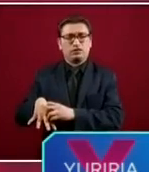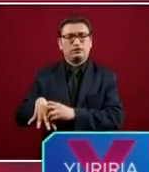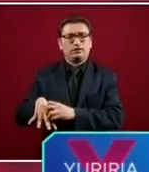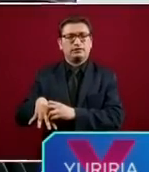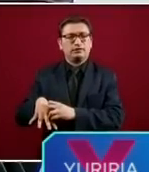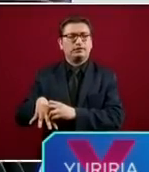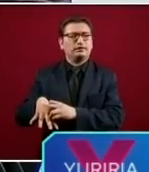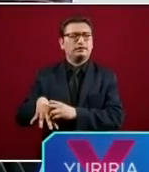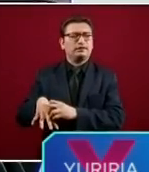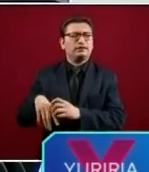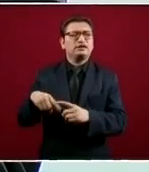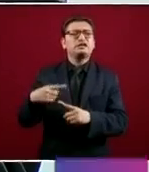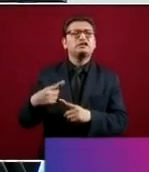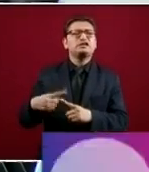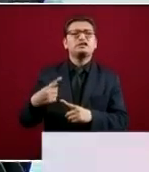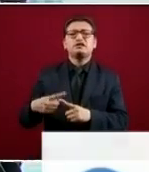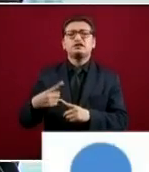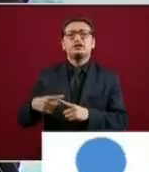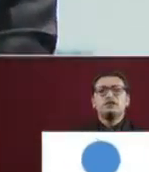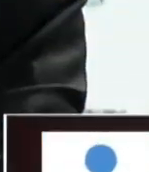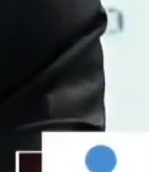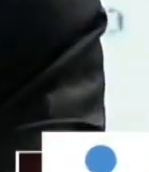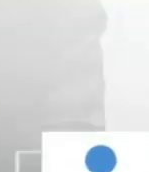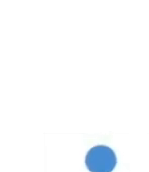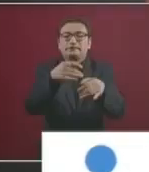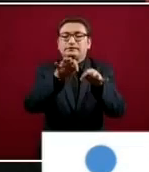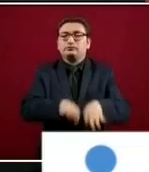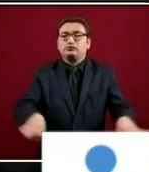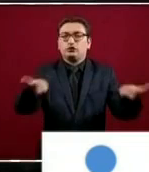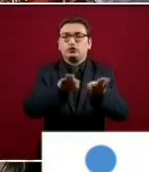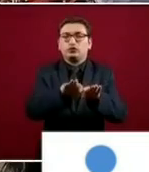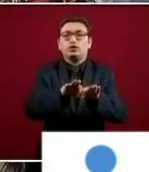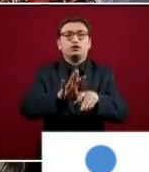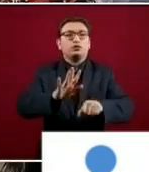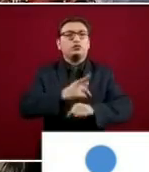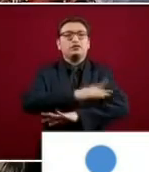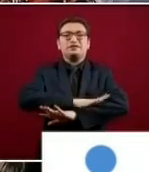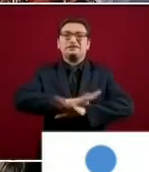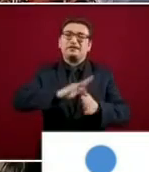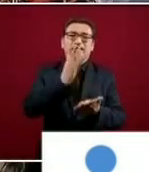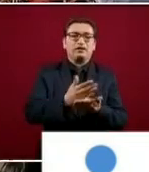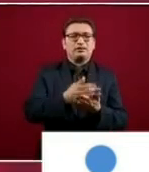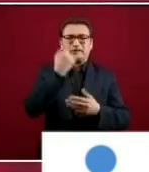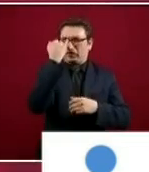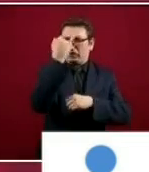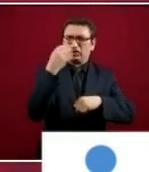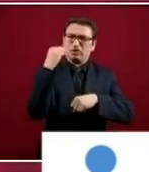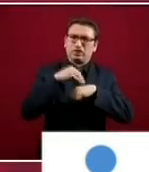a quien les quitó el bozal. Que ya basta de amarillismo,